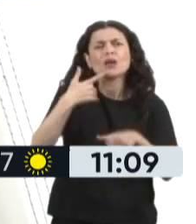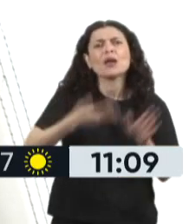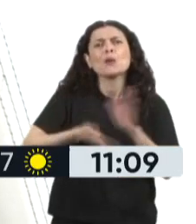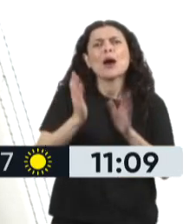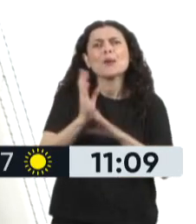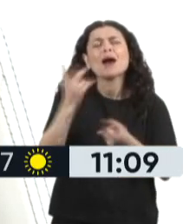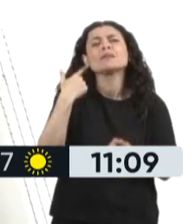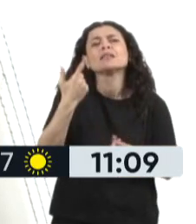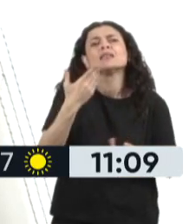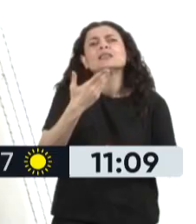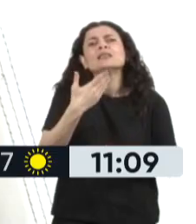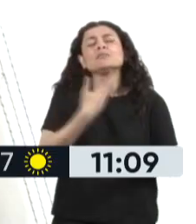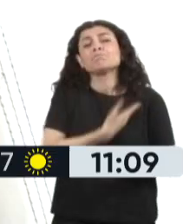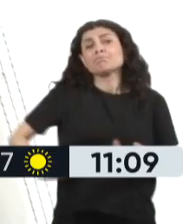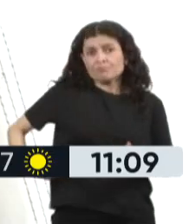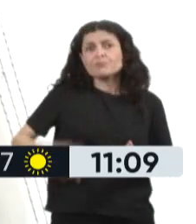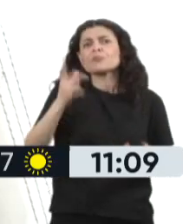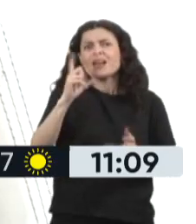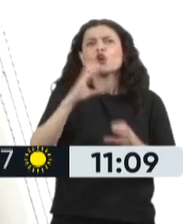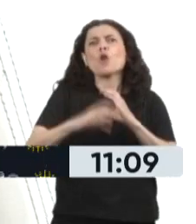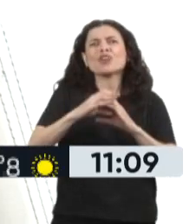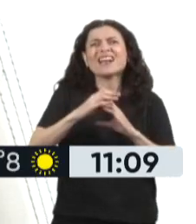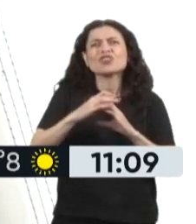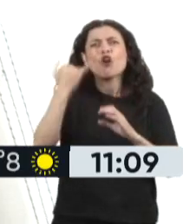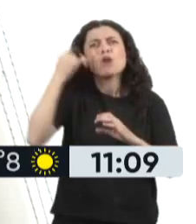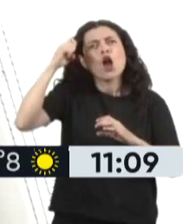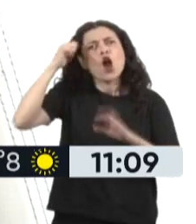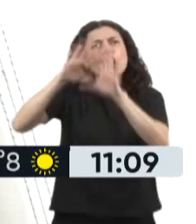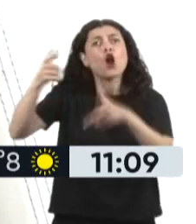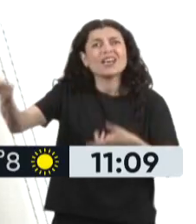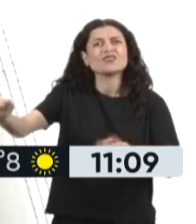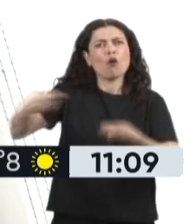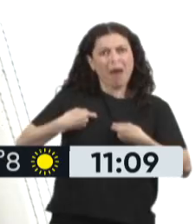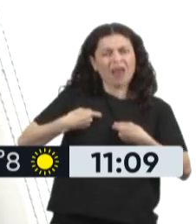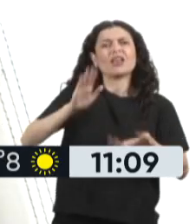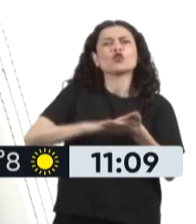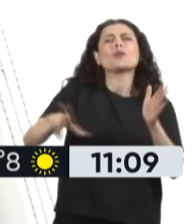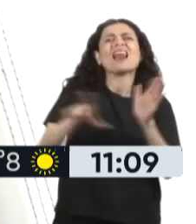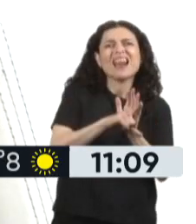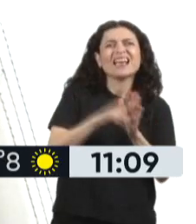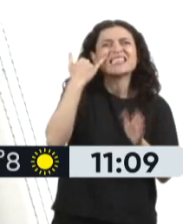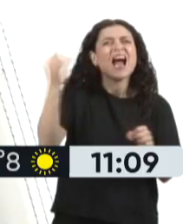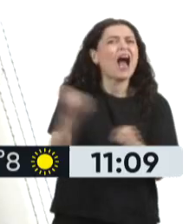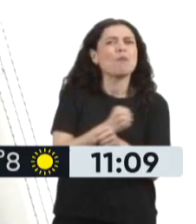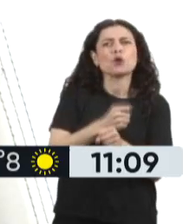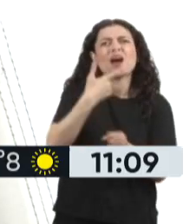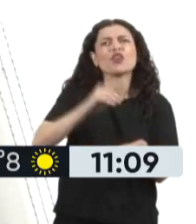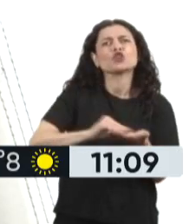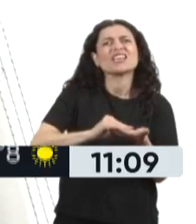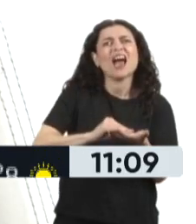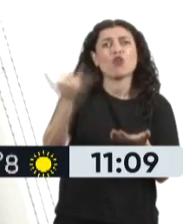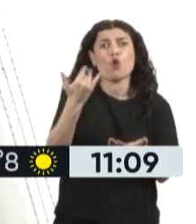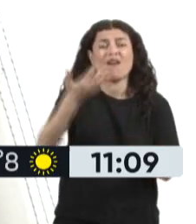Poder Ejecutivo la comunicación del Congreso con, bueno, la comunicación de la ley aprobada por el Senado el